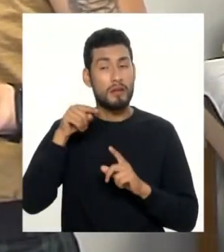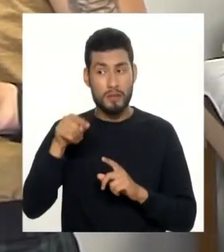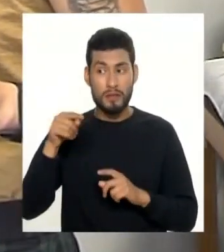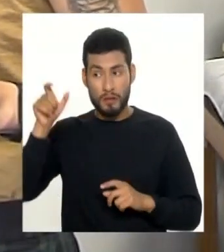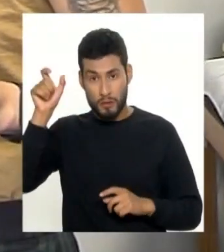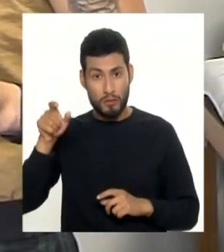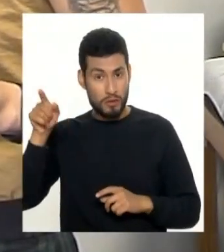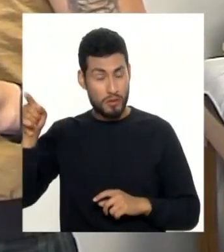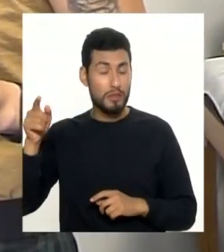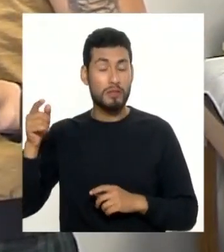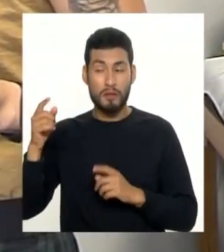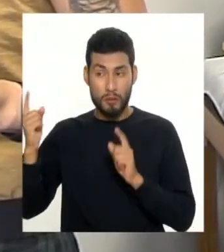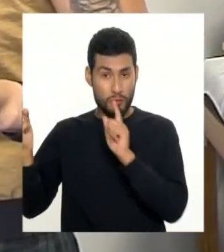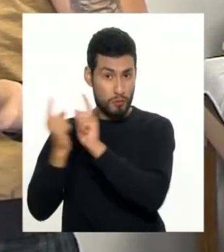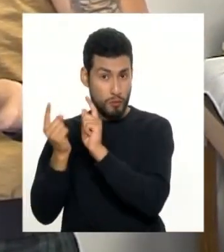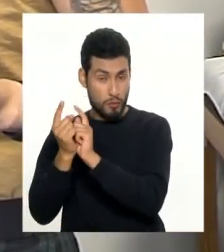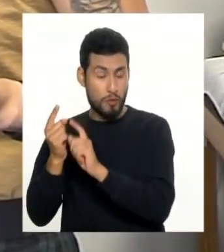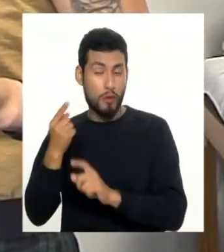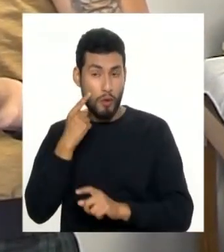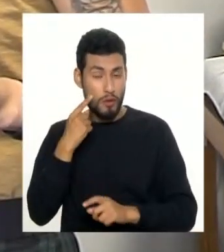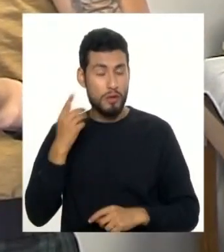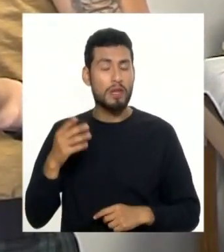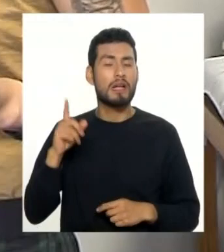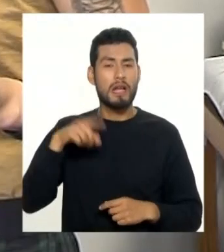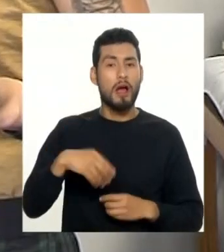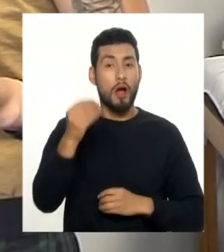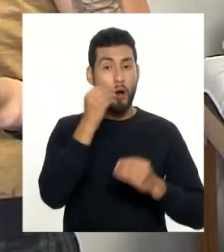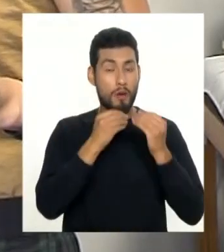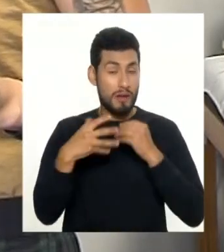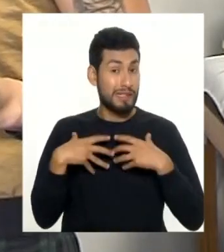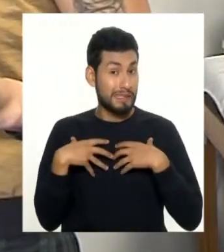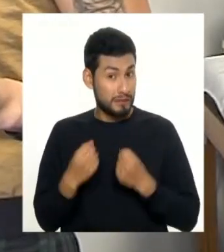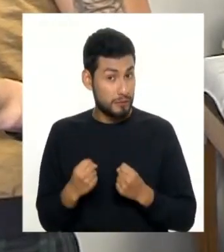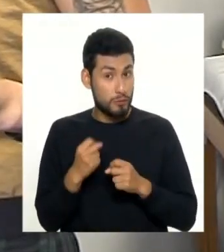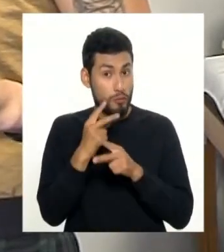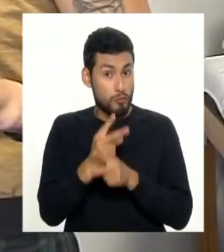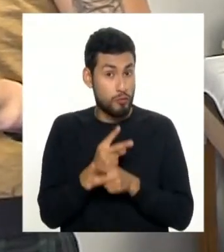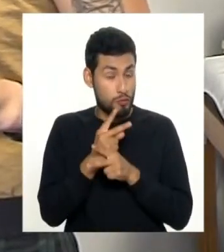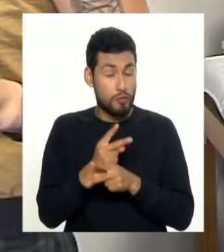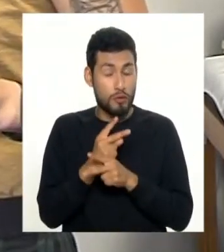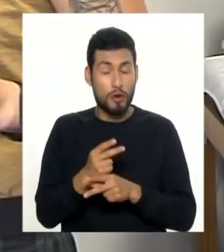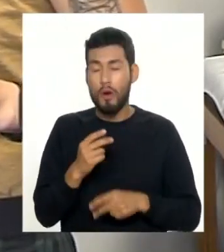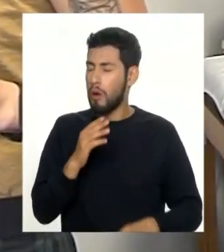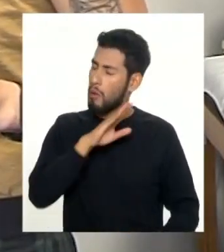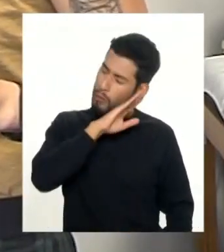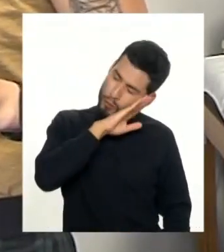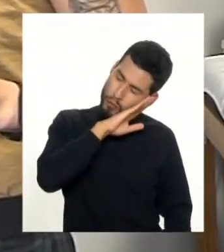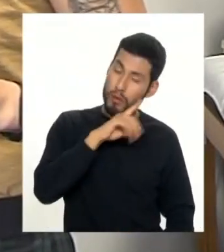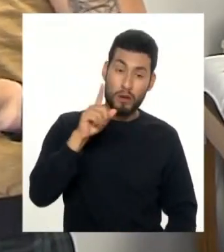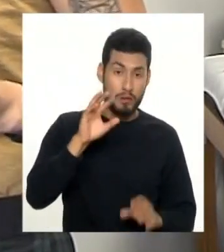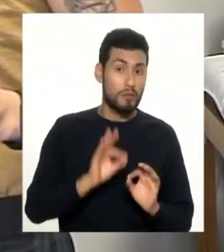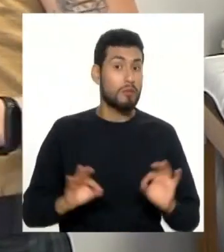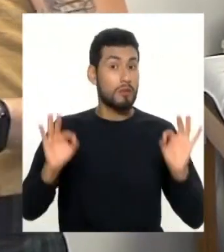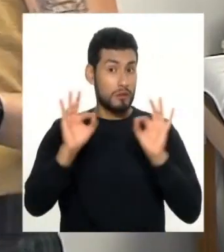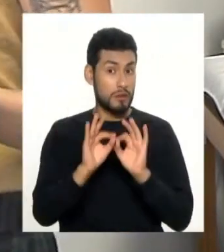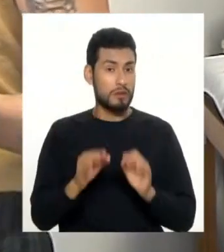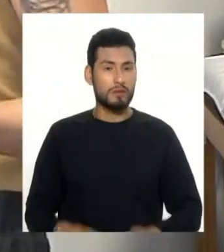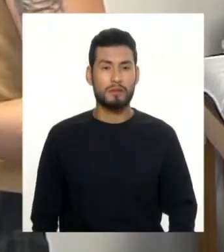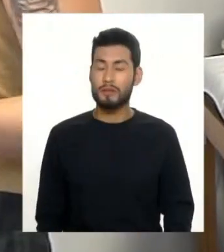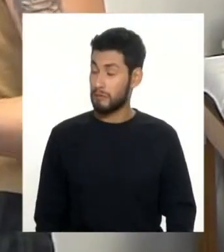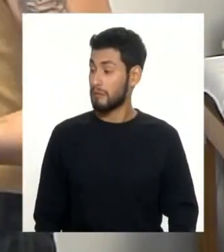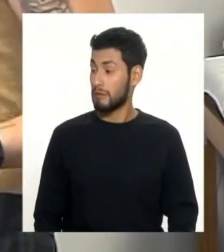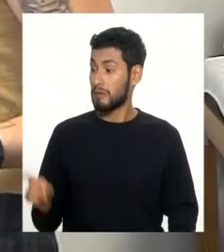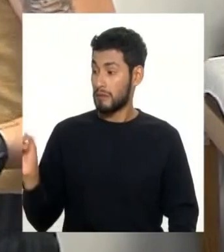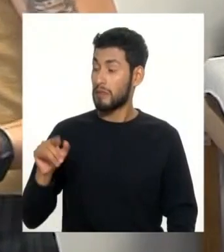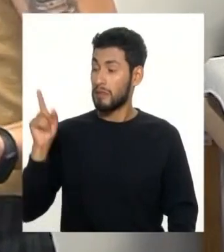cabecera, tener una alimentación saludable, cuidar la calidad de sueño, que es muy importante. Bien, y bueno, y